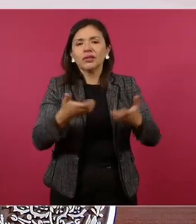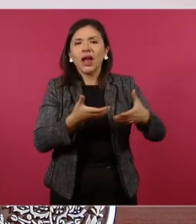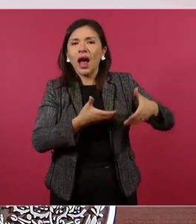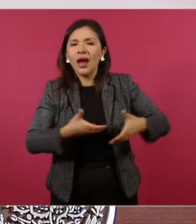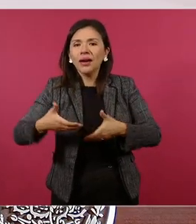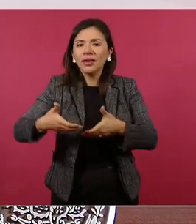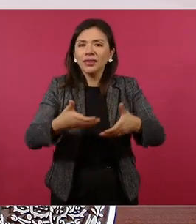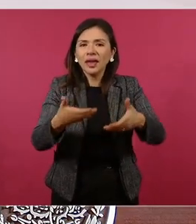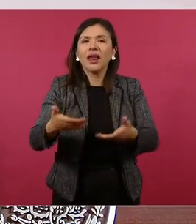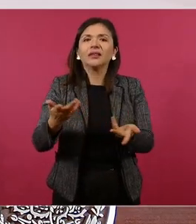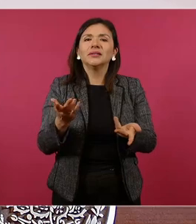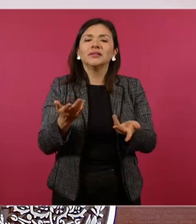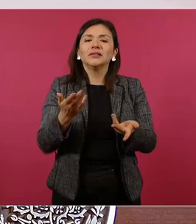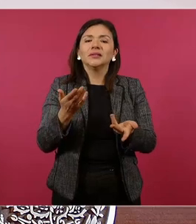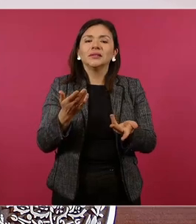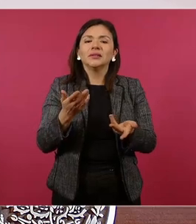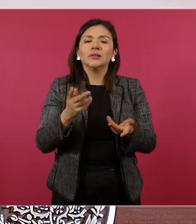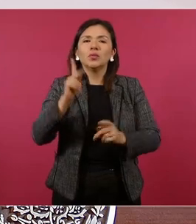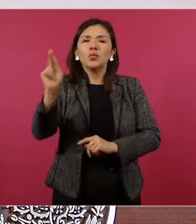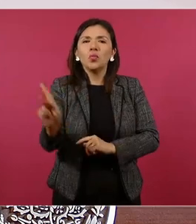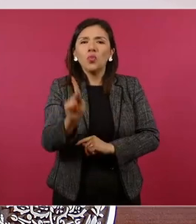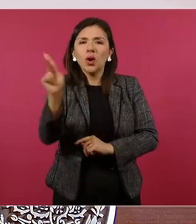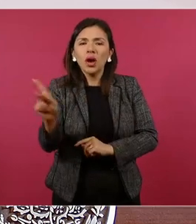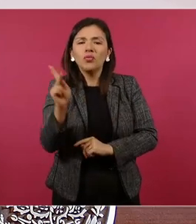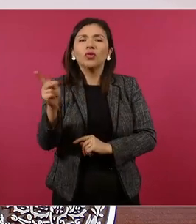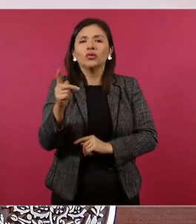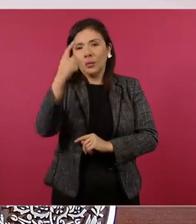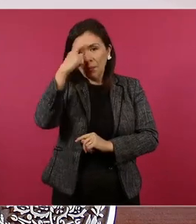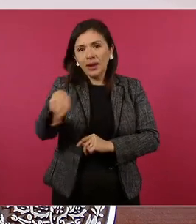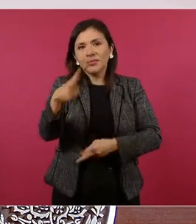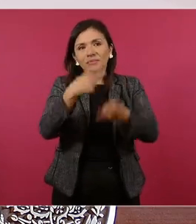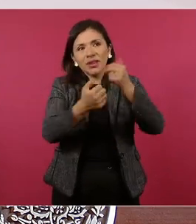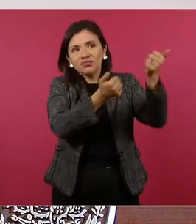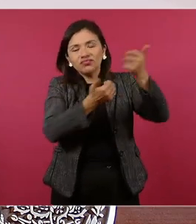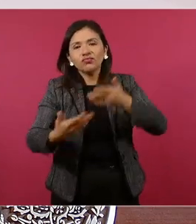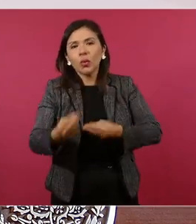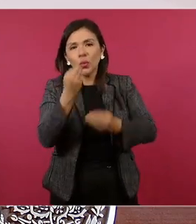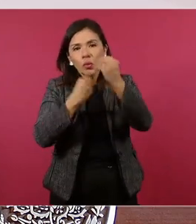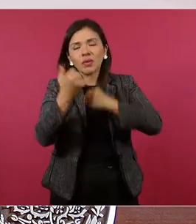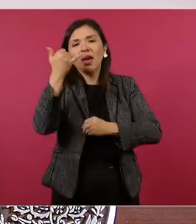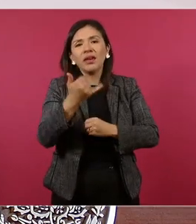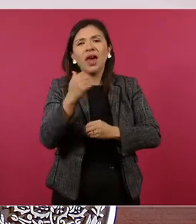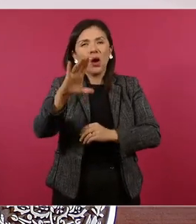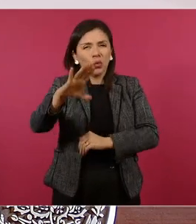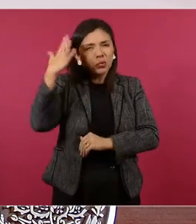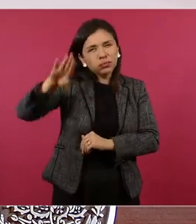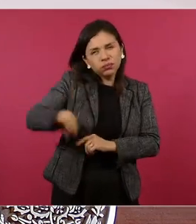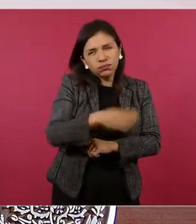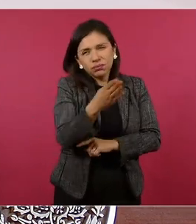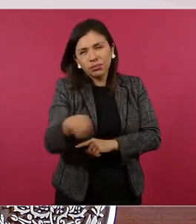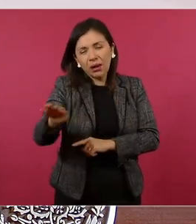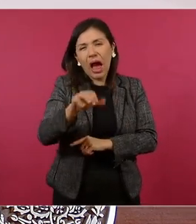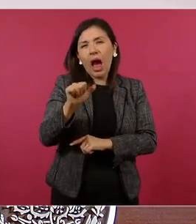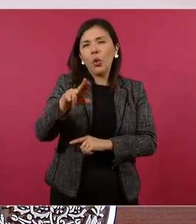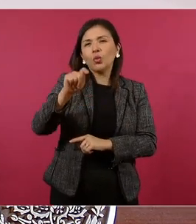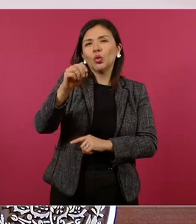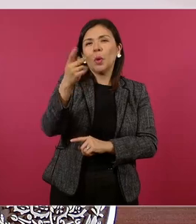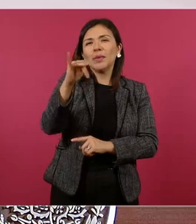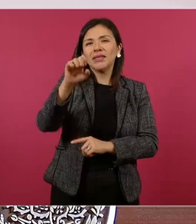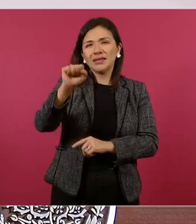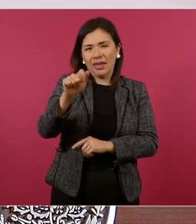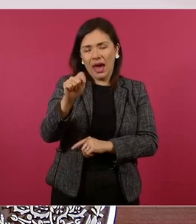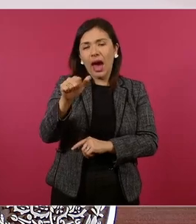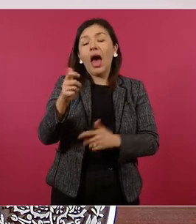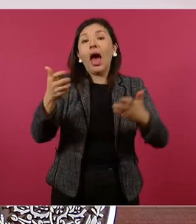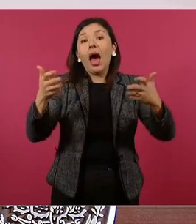carreteras caminos rurales alentadores así como autopistas que hemos venido desarrollando desde